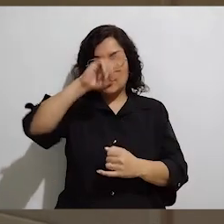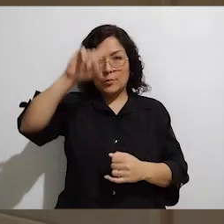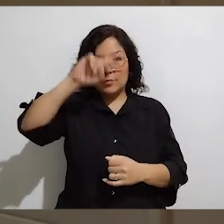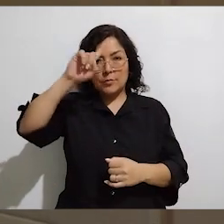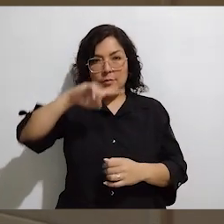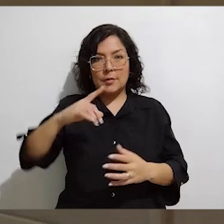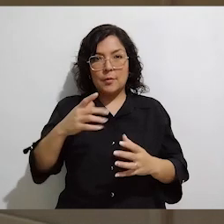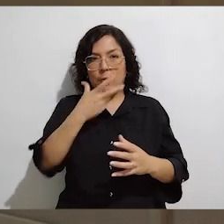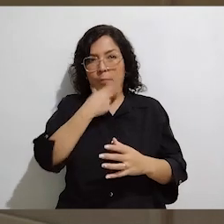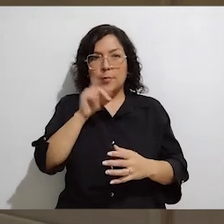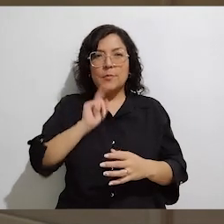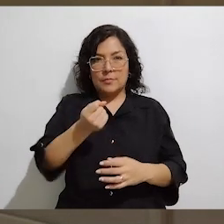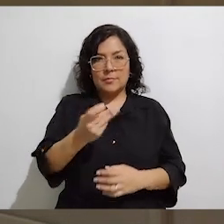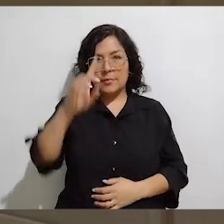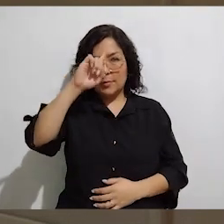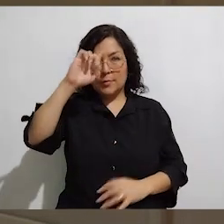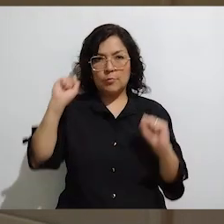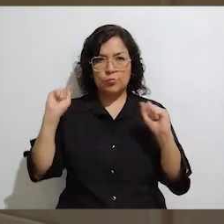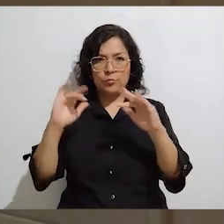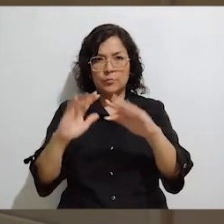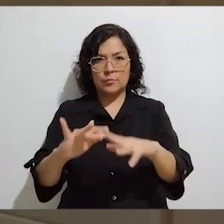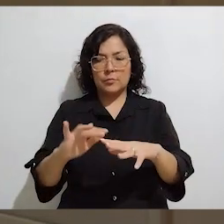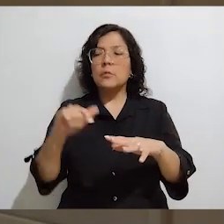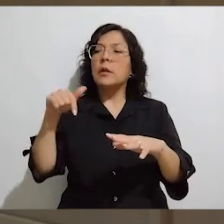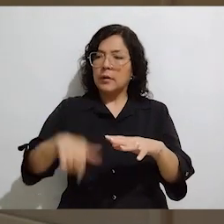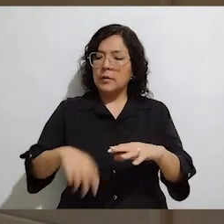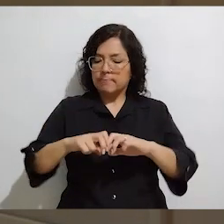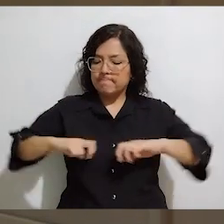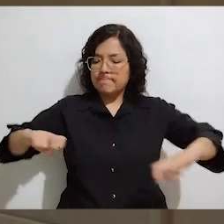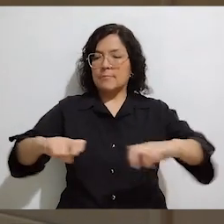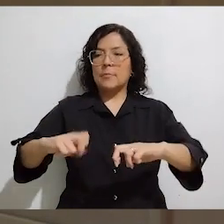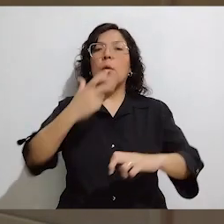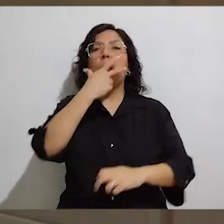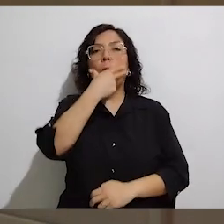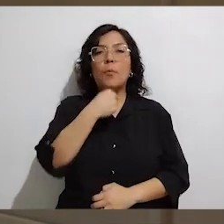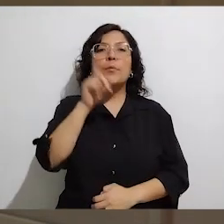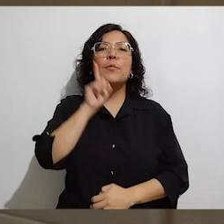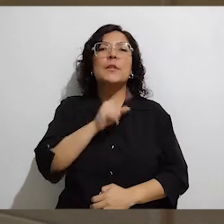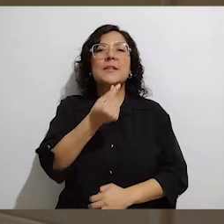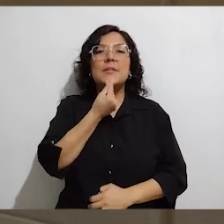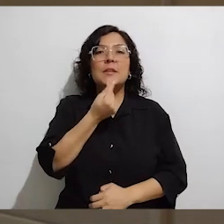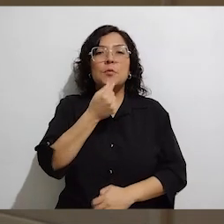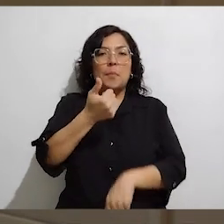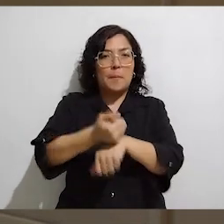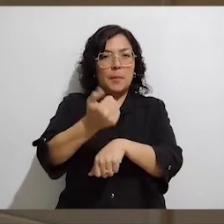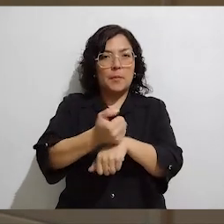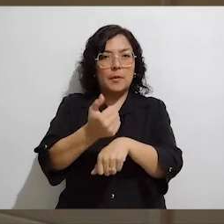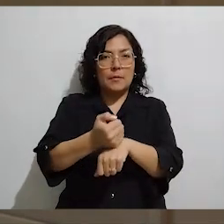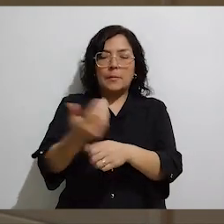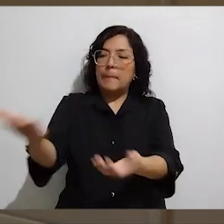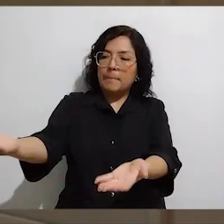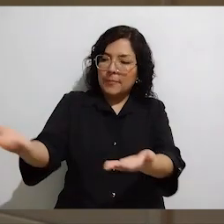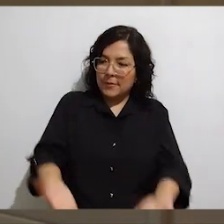hemos recibido a muchas y a muchos estudiantes de primaria, niñas, niños, que han venido aquí a